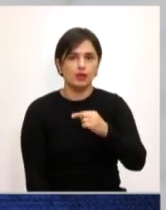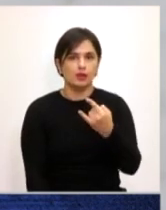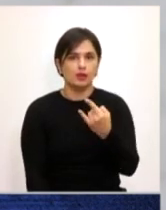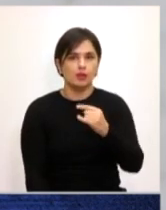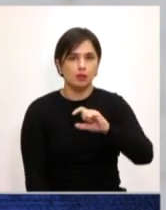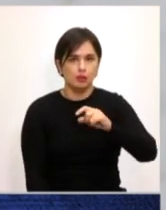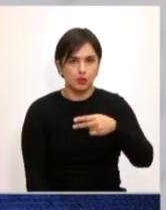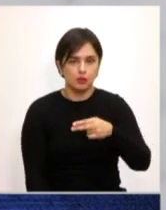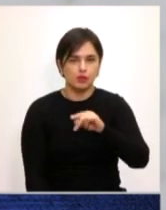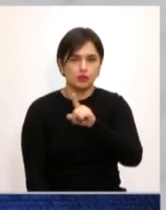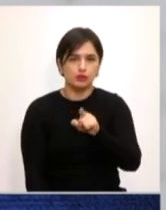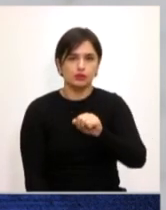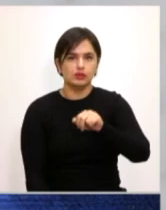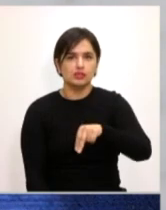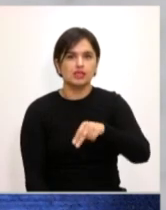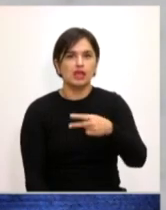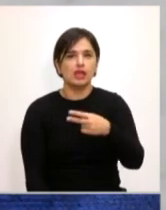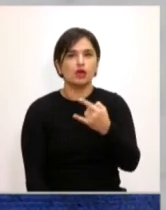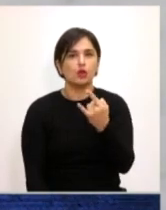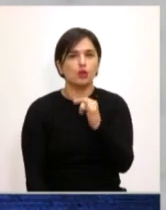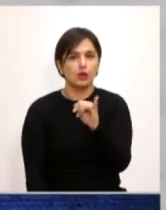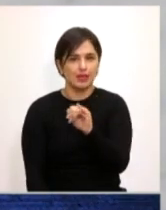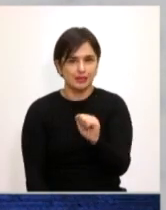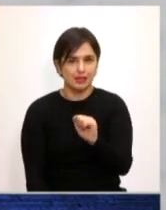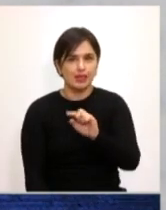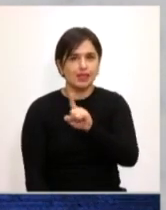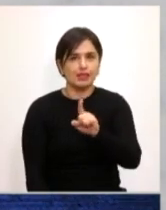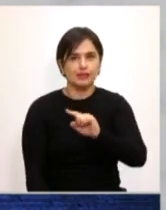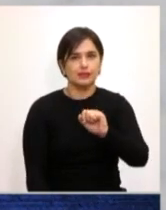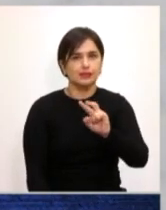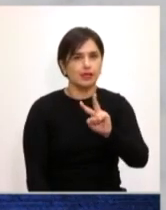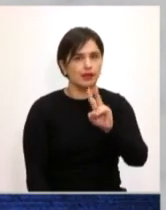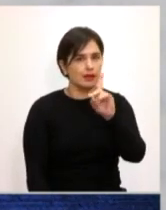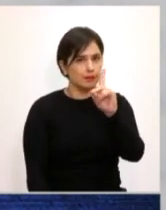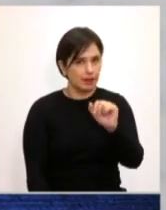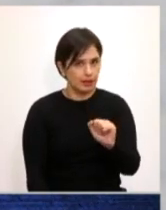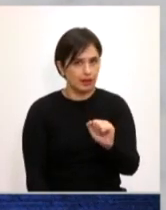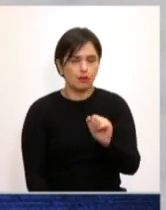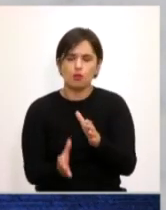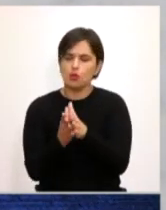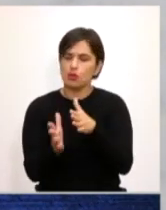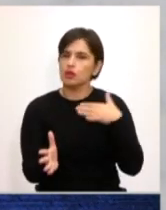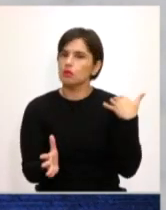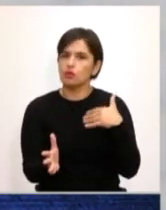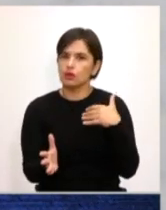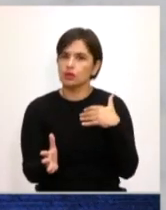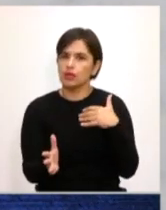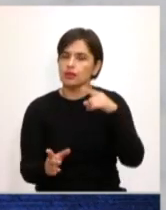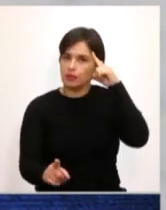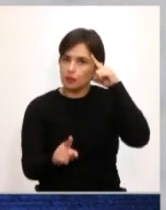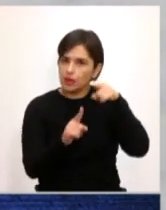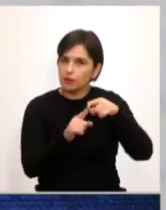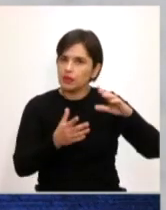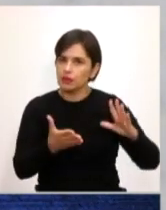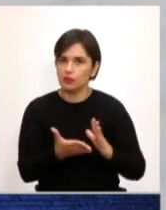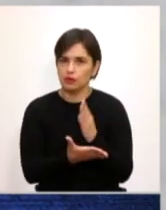Gustavo Sangüesa y Gastón Saavedra fue invaluable para obtener los objetivos buscados.